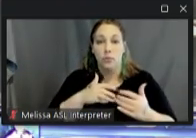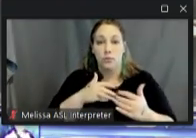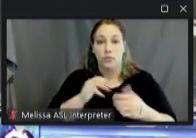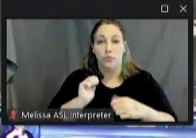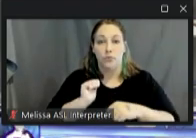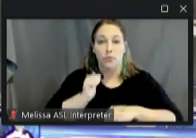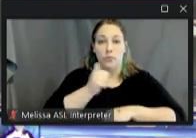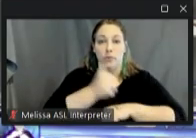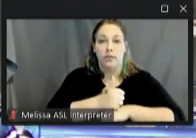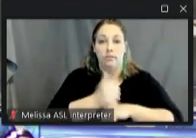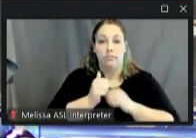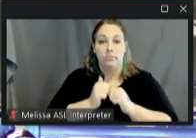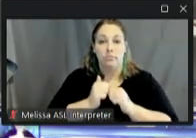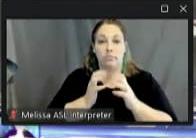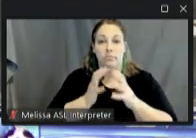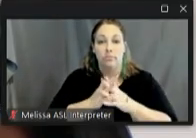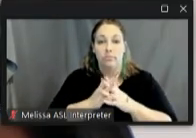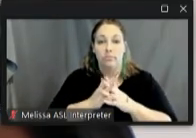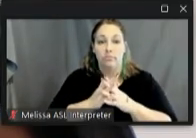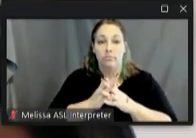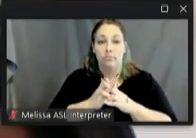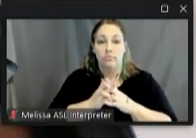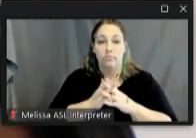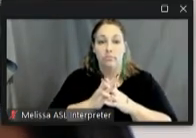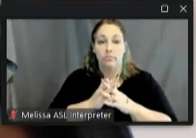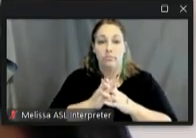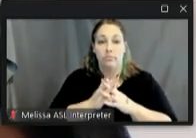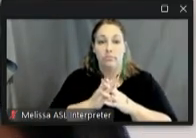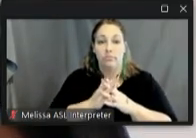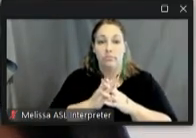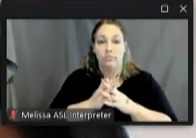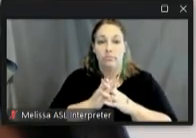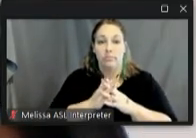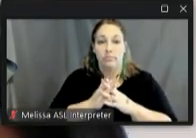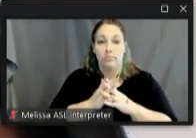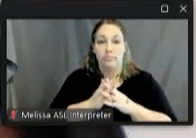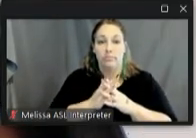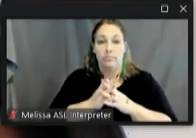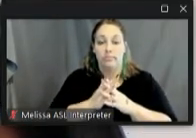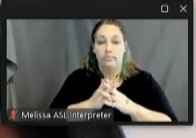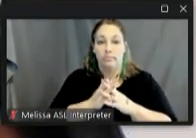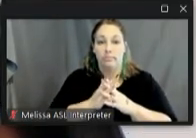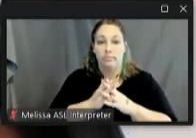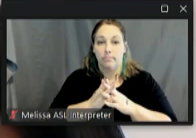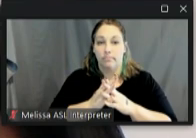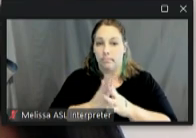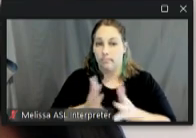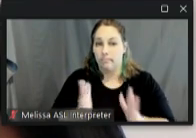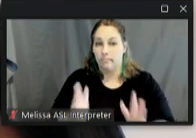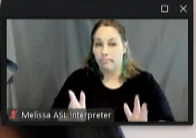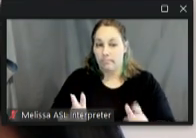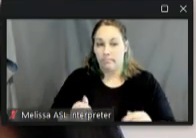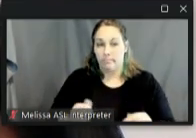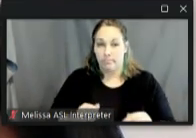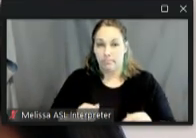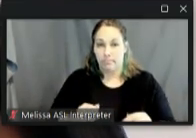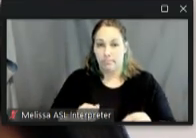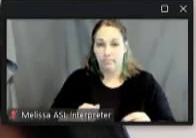010-2022, siendo sus objetivos ejercer la rectoría y la coordinación de las políticas públicas de desarrollo y protección